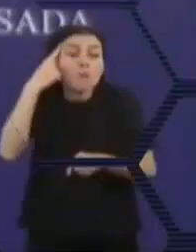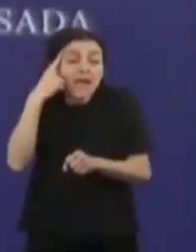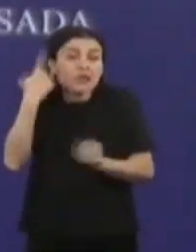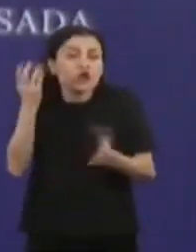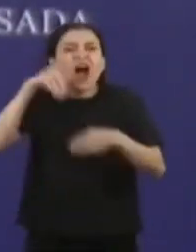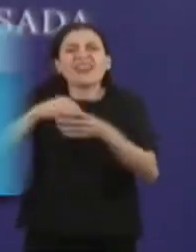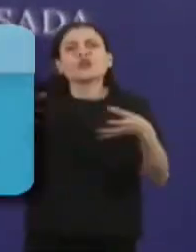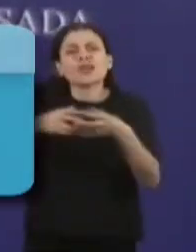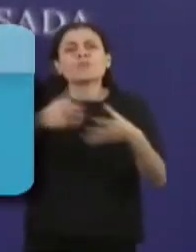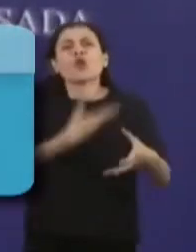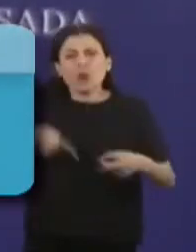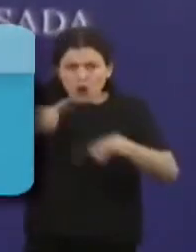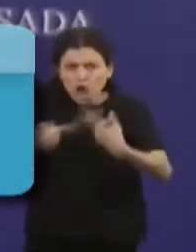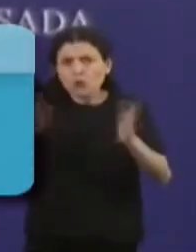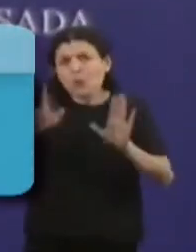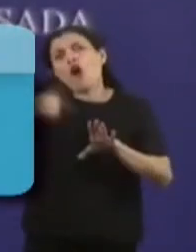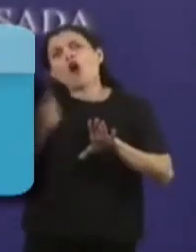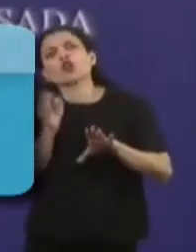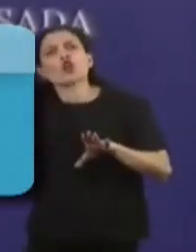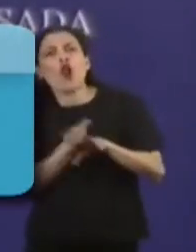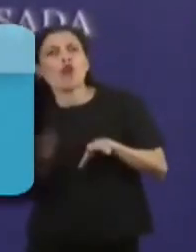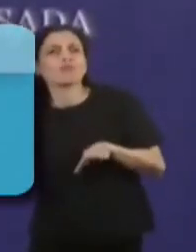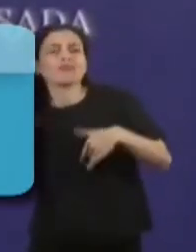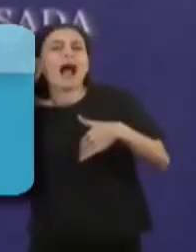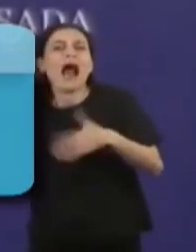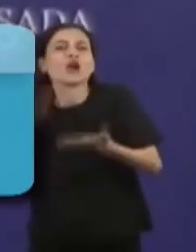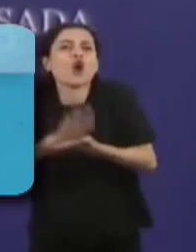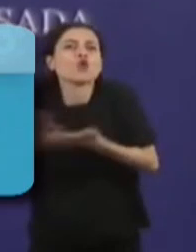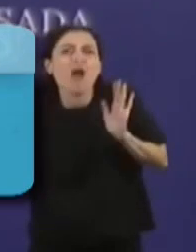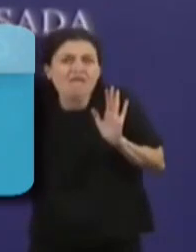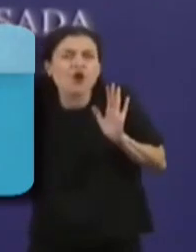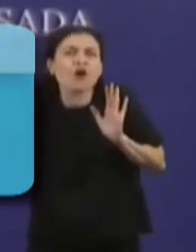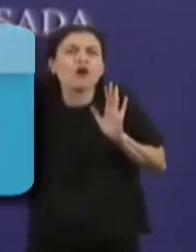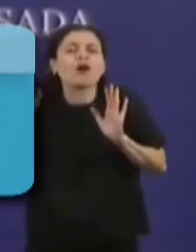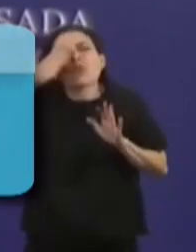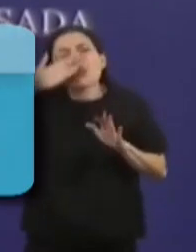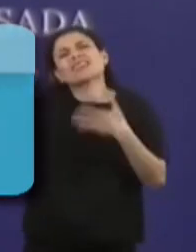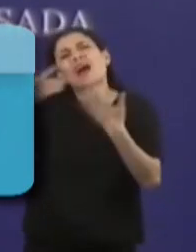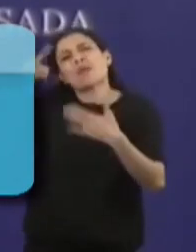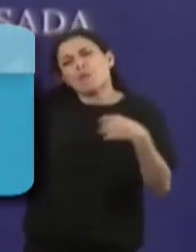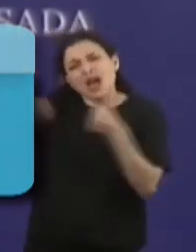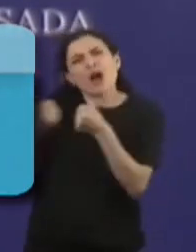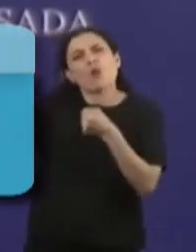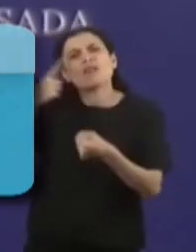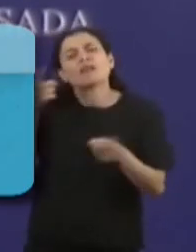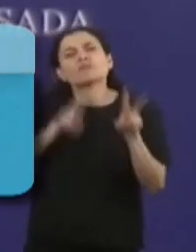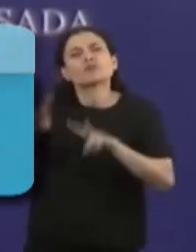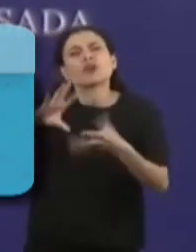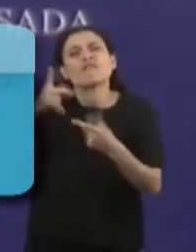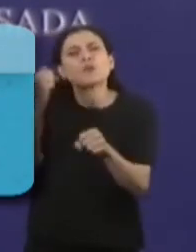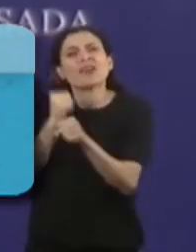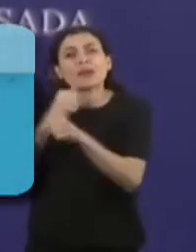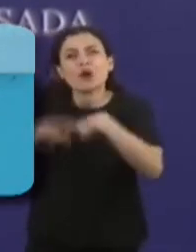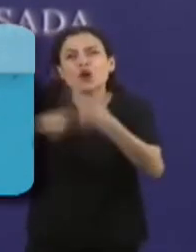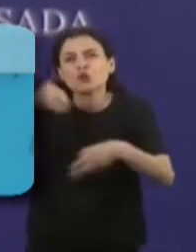Para el gobierno, en el área que encontremos con él y que acordemos con él en los próximos días. Como él lo ha